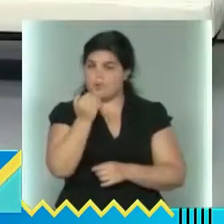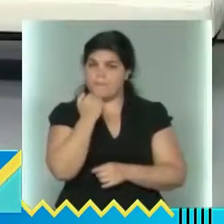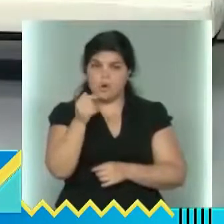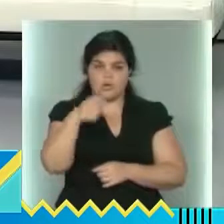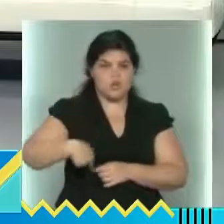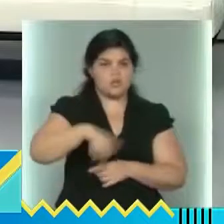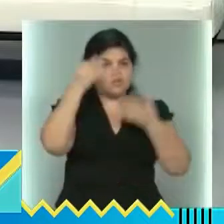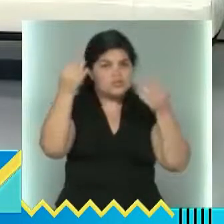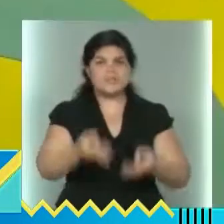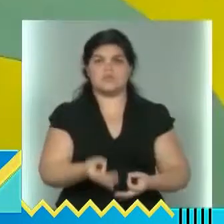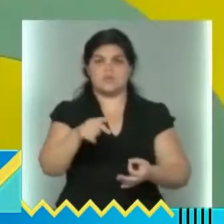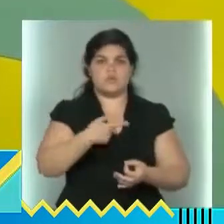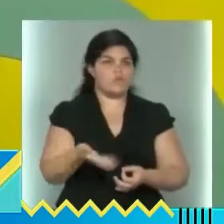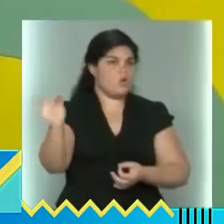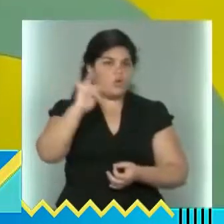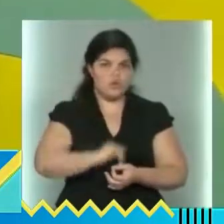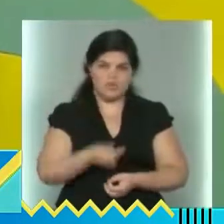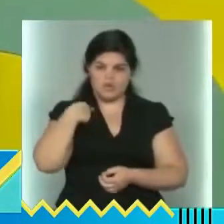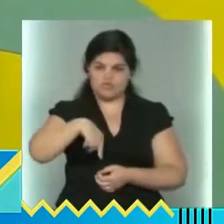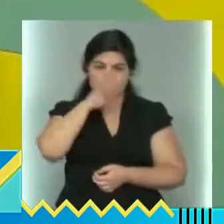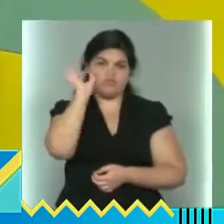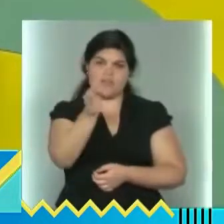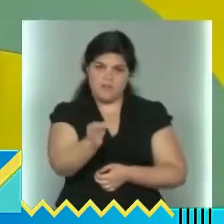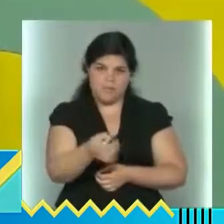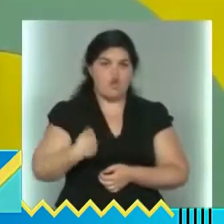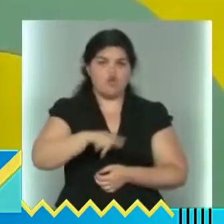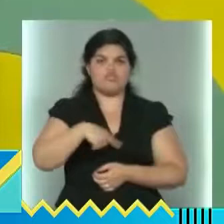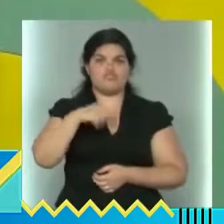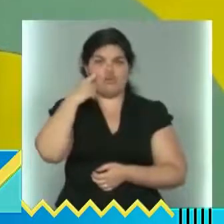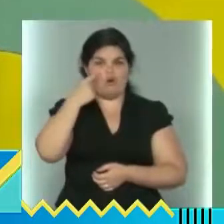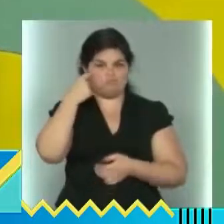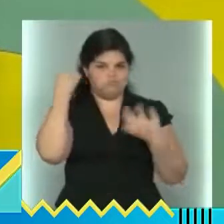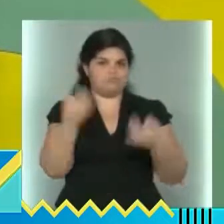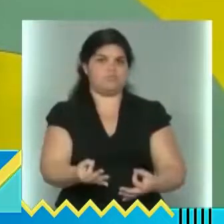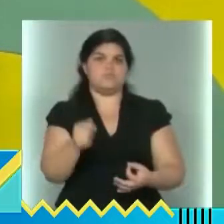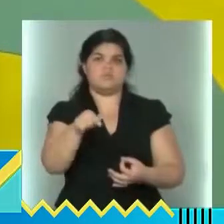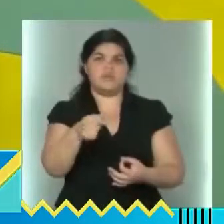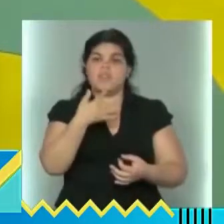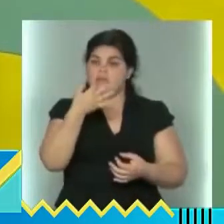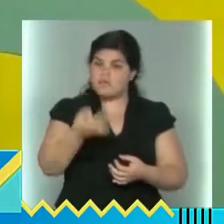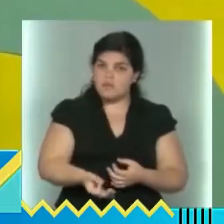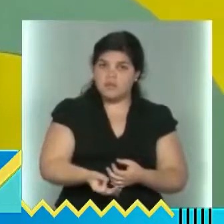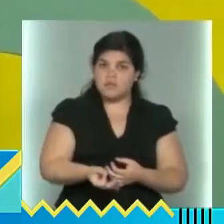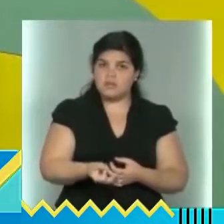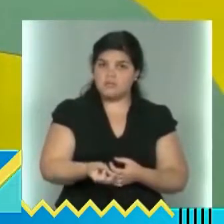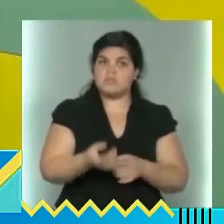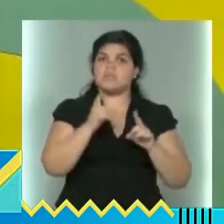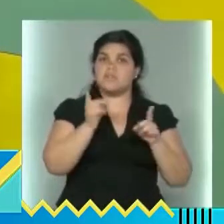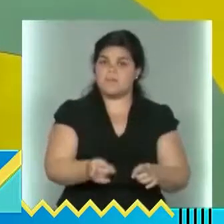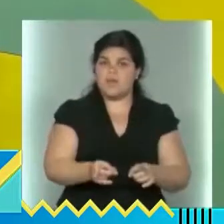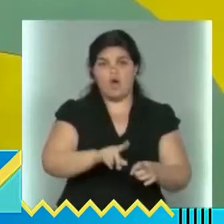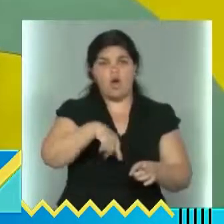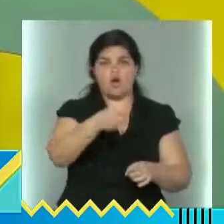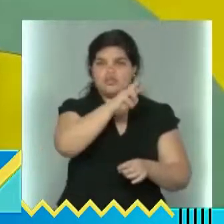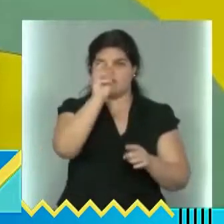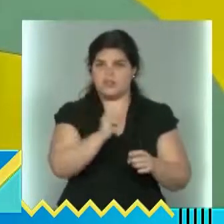lo vemos a diario, lo sabemos, lo palpamos. Tenemos que resolver, pero también tenemos ese otro tema de agenda que yo